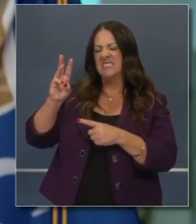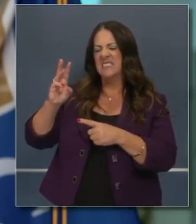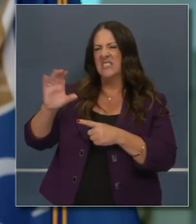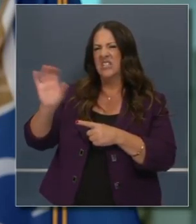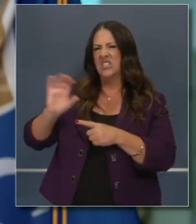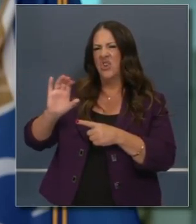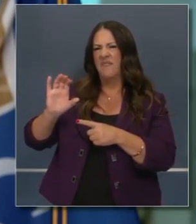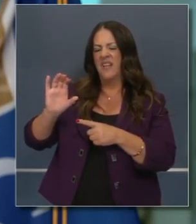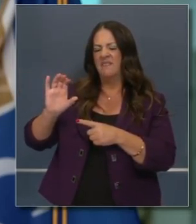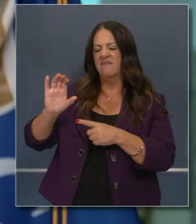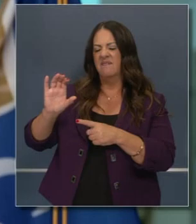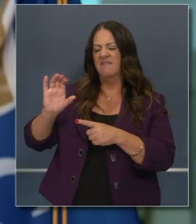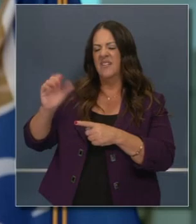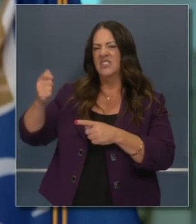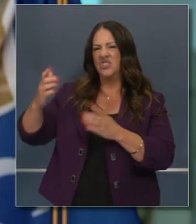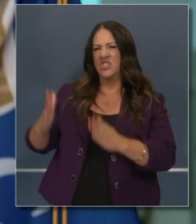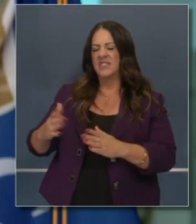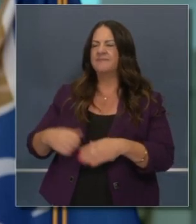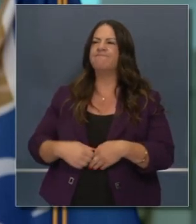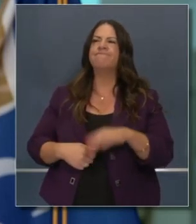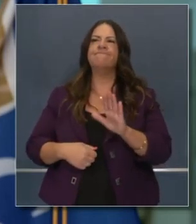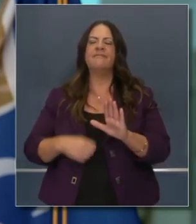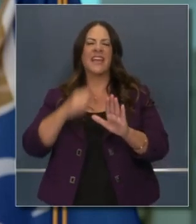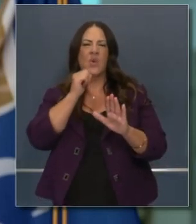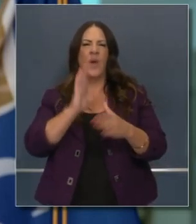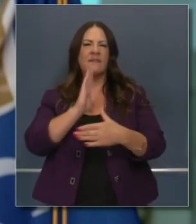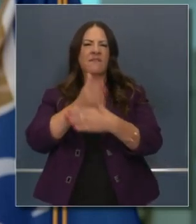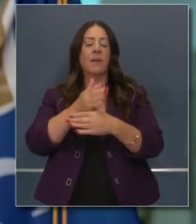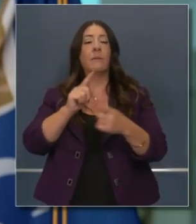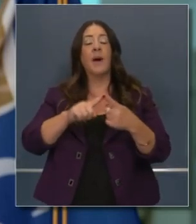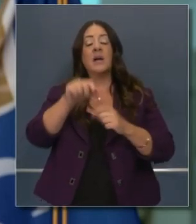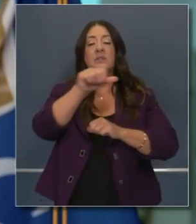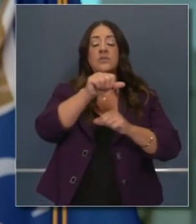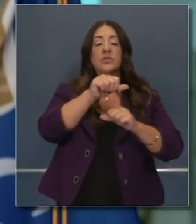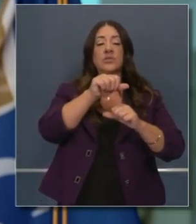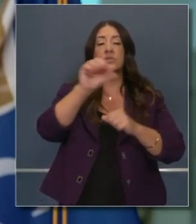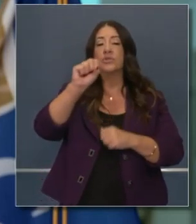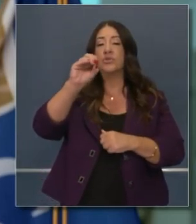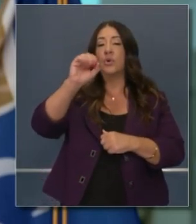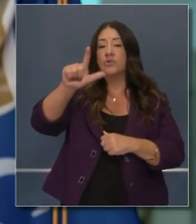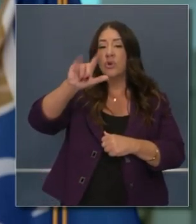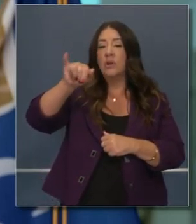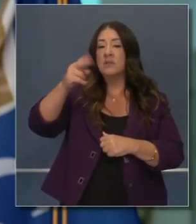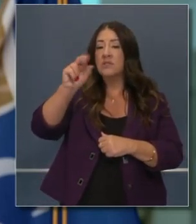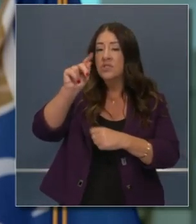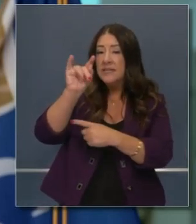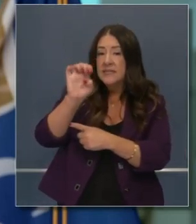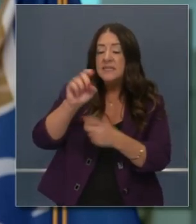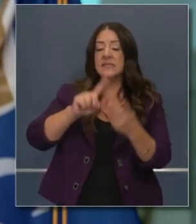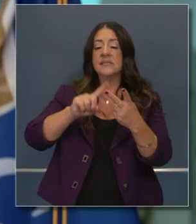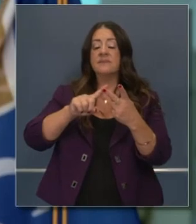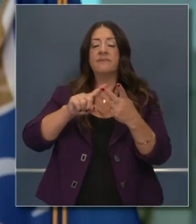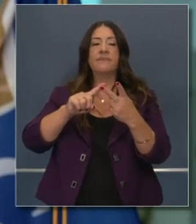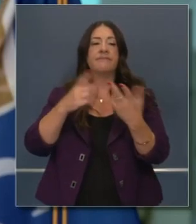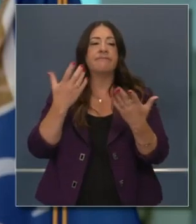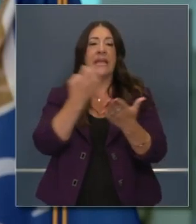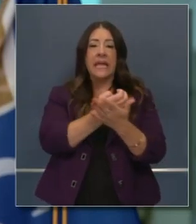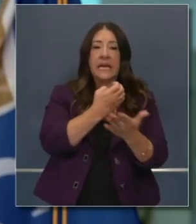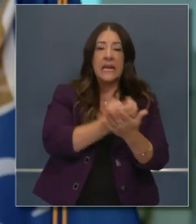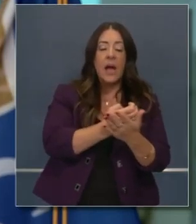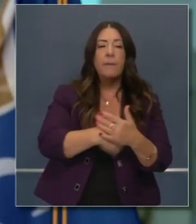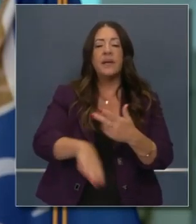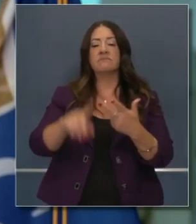Pues basta decir que en cuanto a justicia social, ambiental, económica, en términos generales estoy